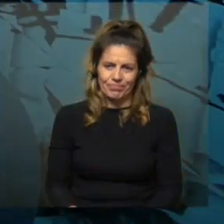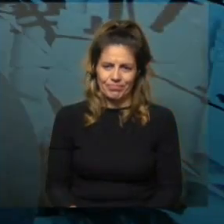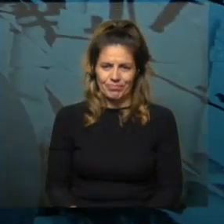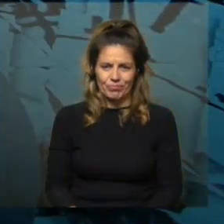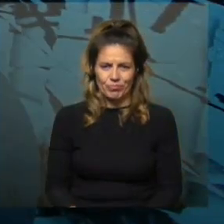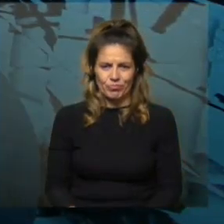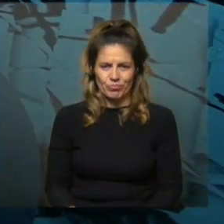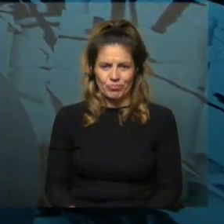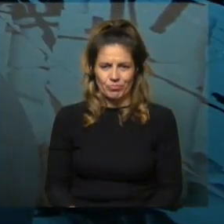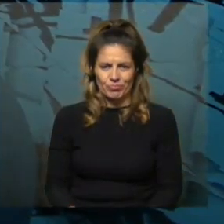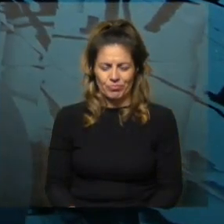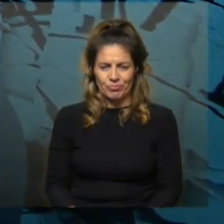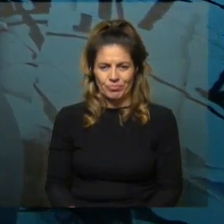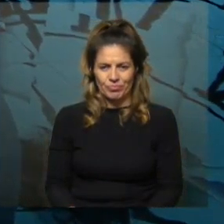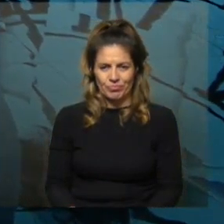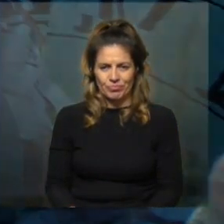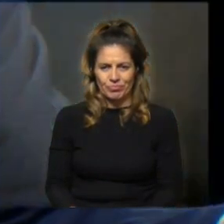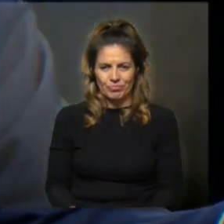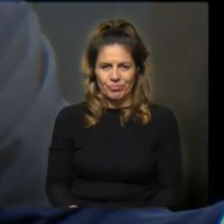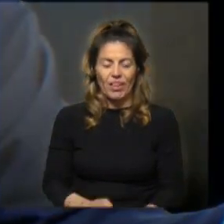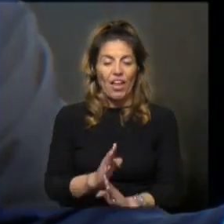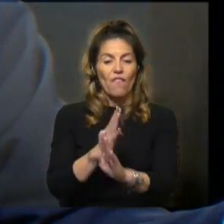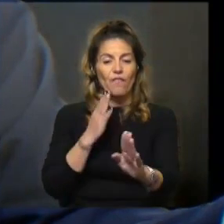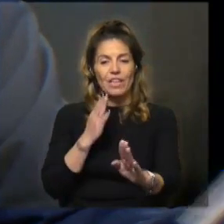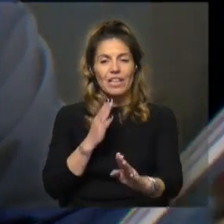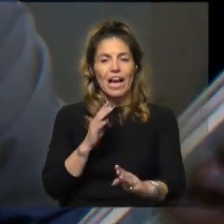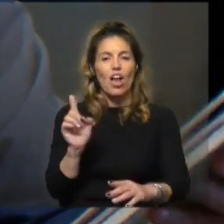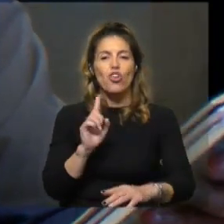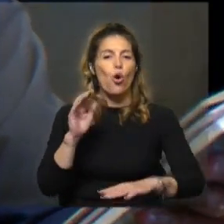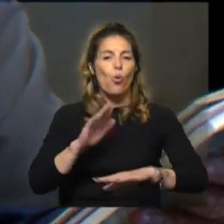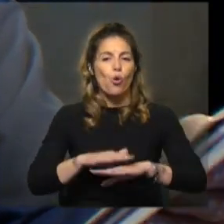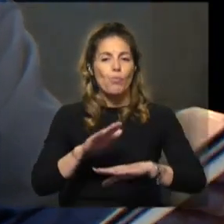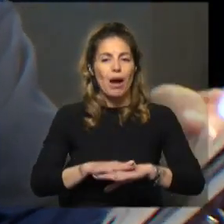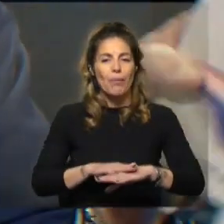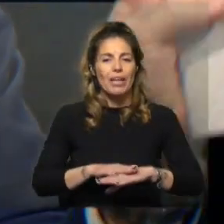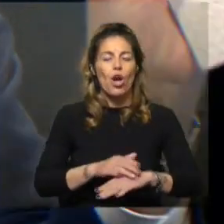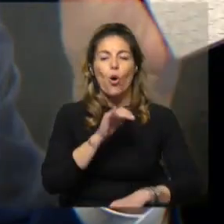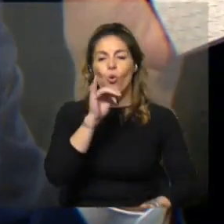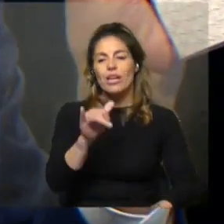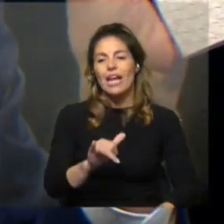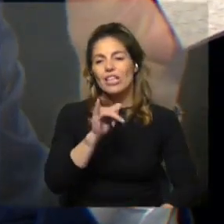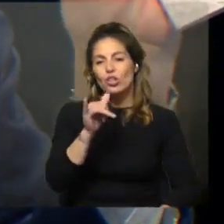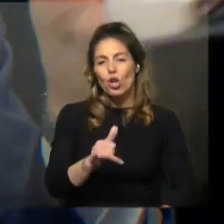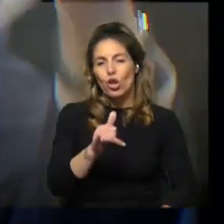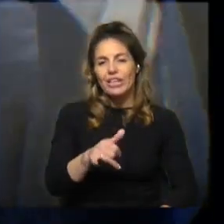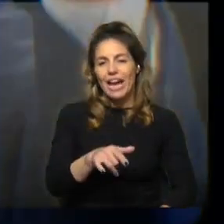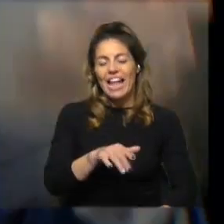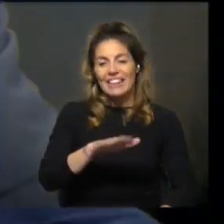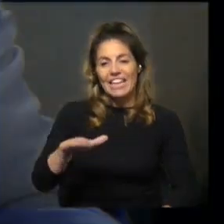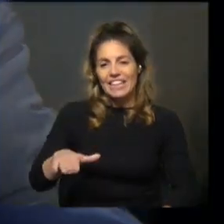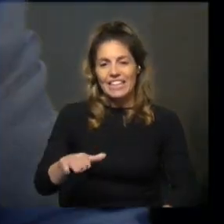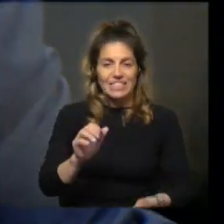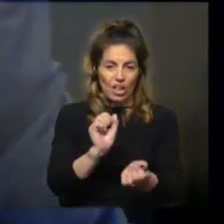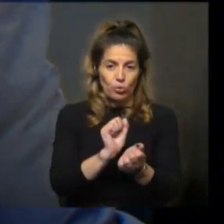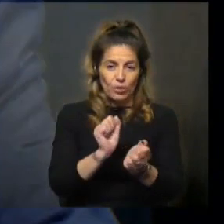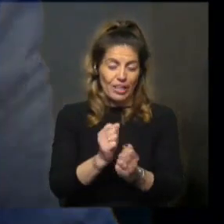este la la fila de los inocentes una historia de niñez en cautiverio político de Gabriel p Otero Ya lo hemos